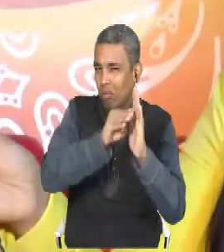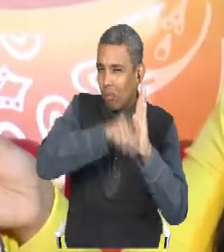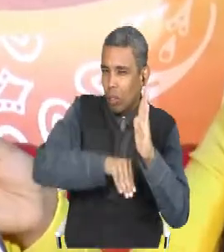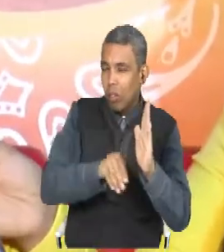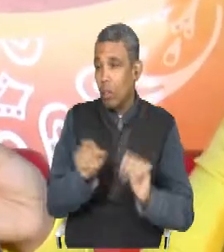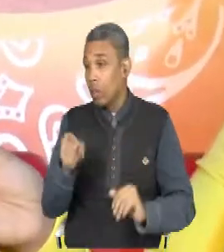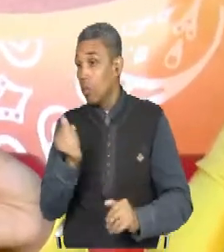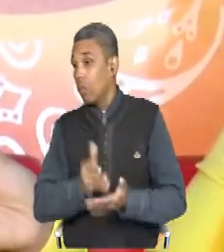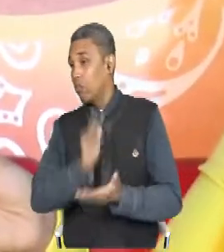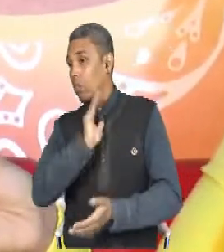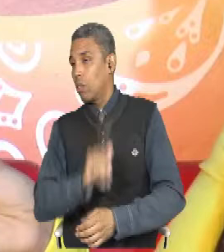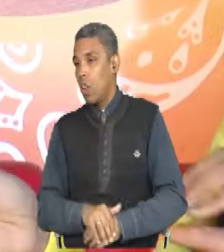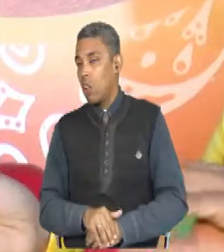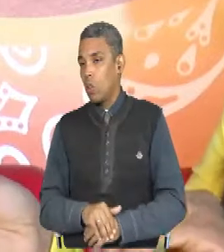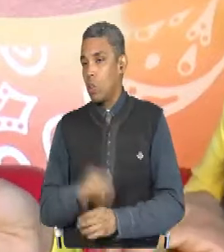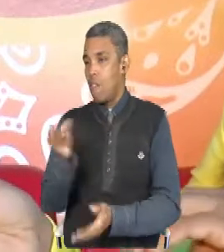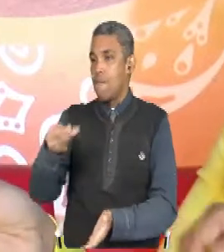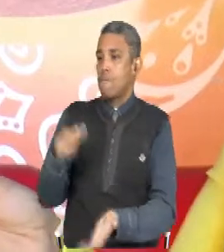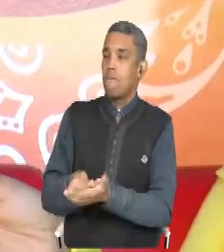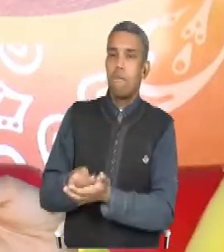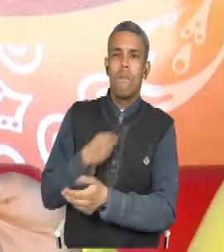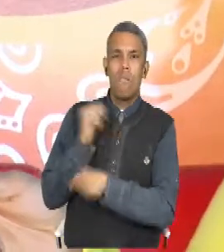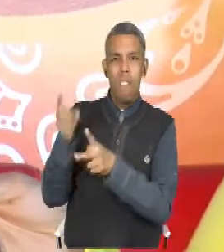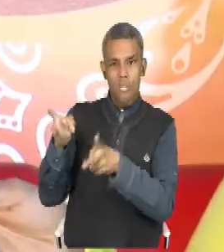acuerdo al...